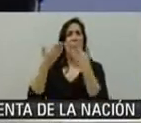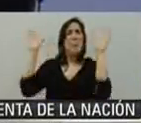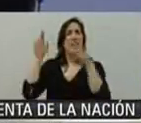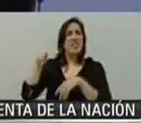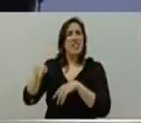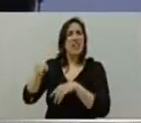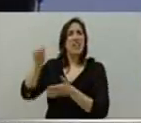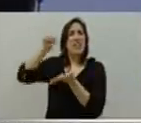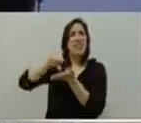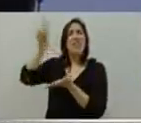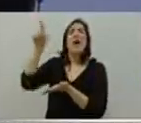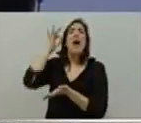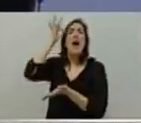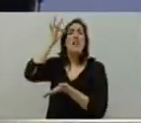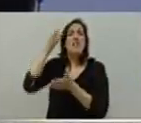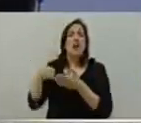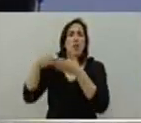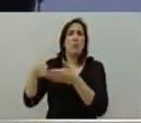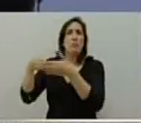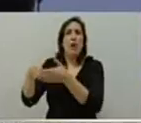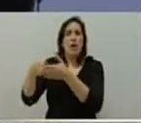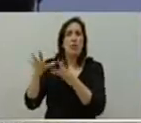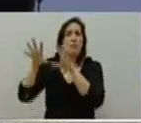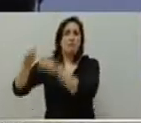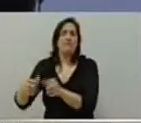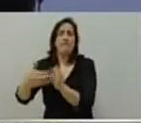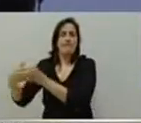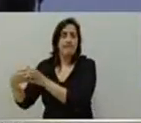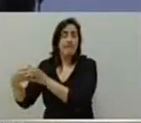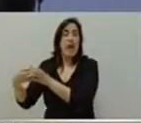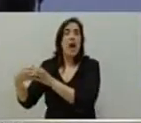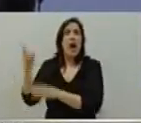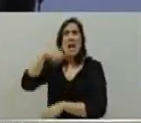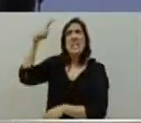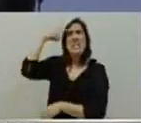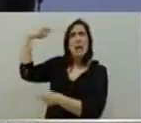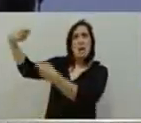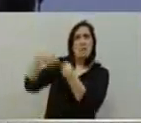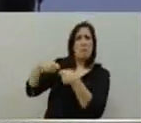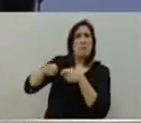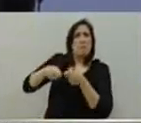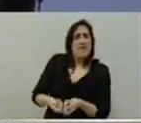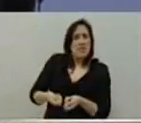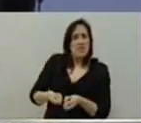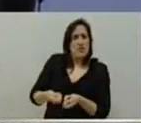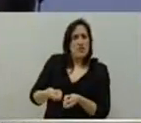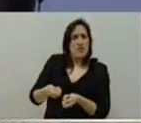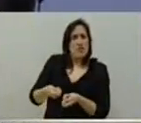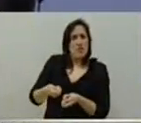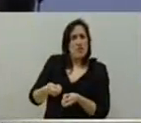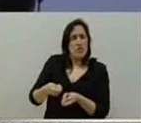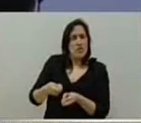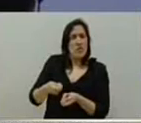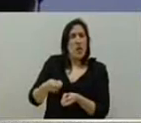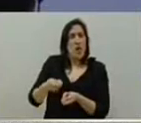en un puerto africano, creyendo que van a presionar o extorsionar al